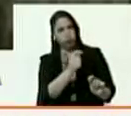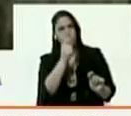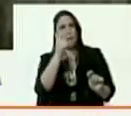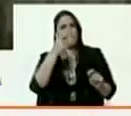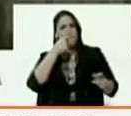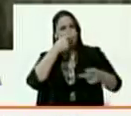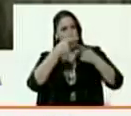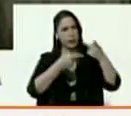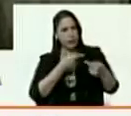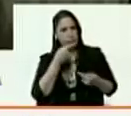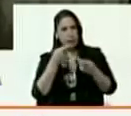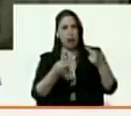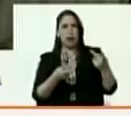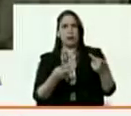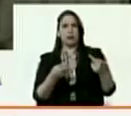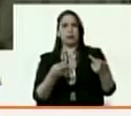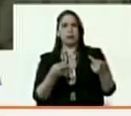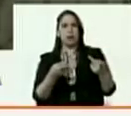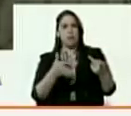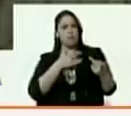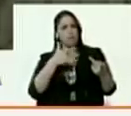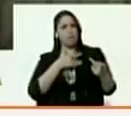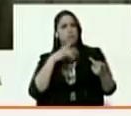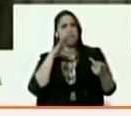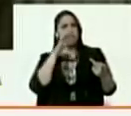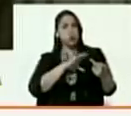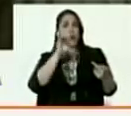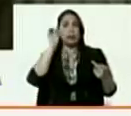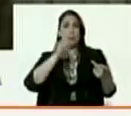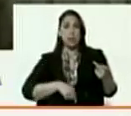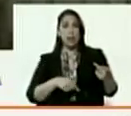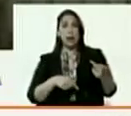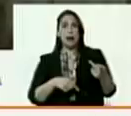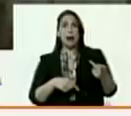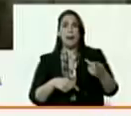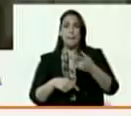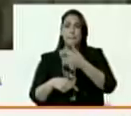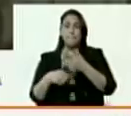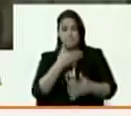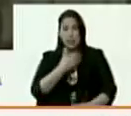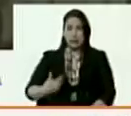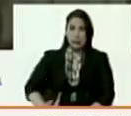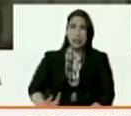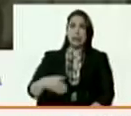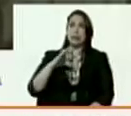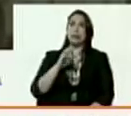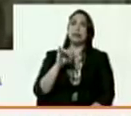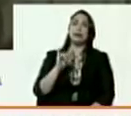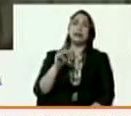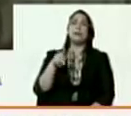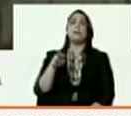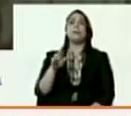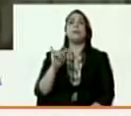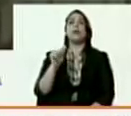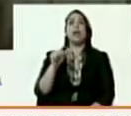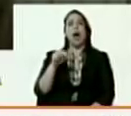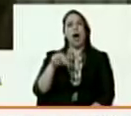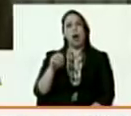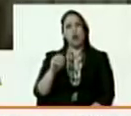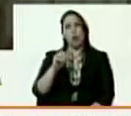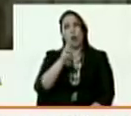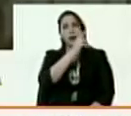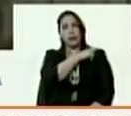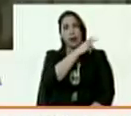política y de patriotismo también del presidente Cipriano Castro, el general patriota, que